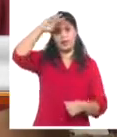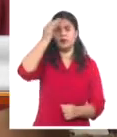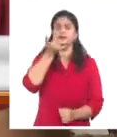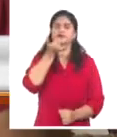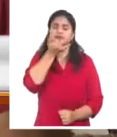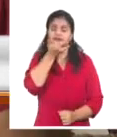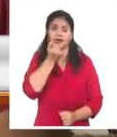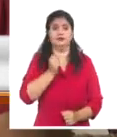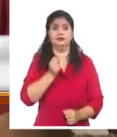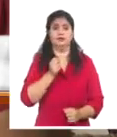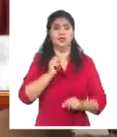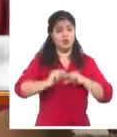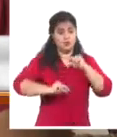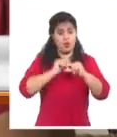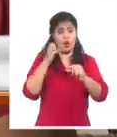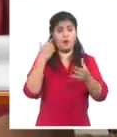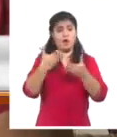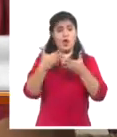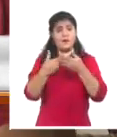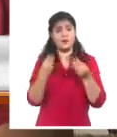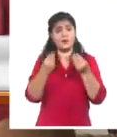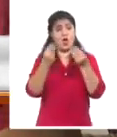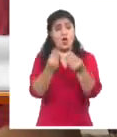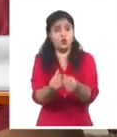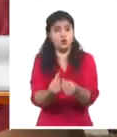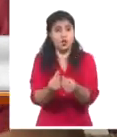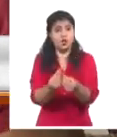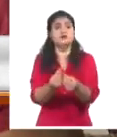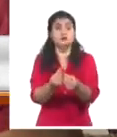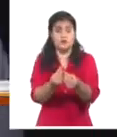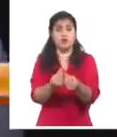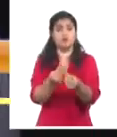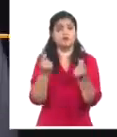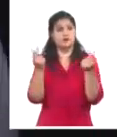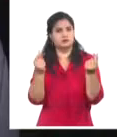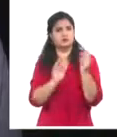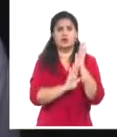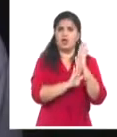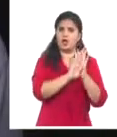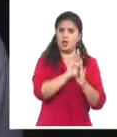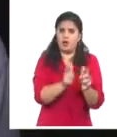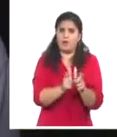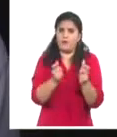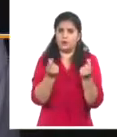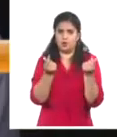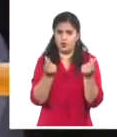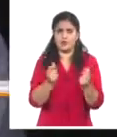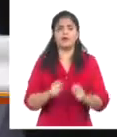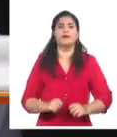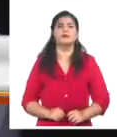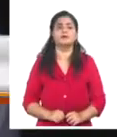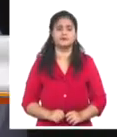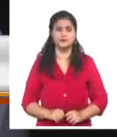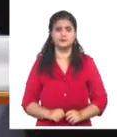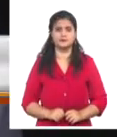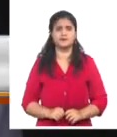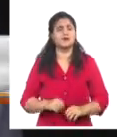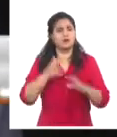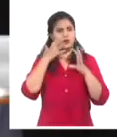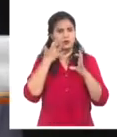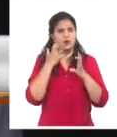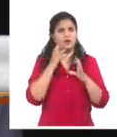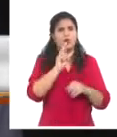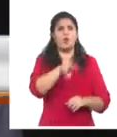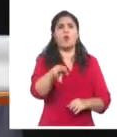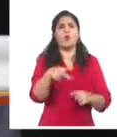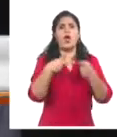en el nivel económico y social de la población y del país en su conjunto. Es importante exportar y buscar alternativas, buscar la unidad